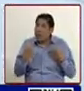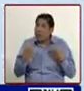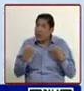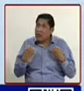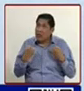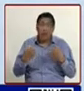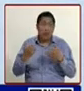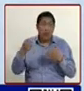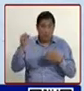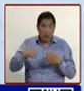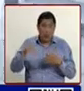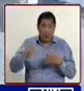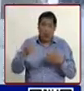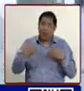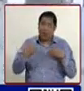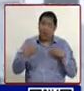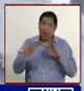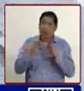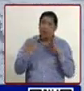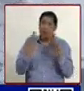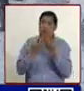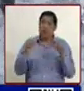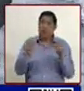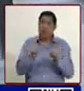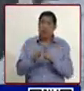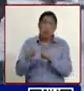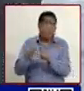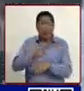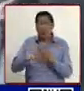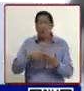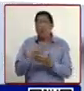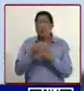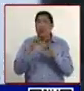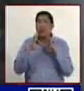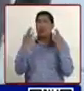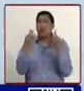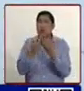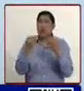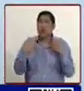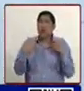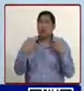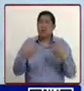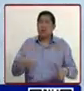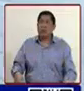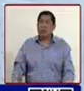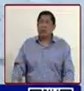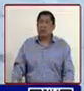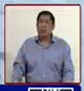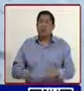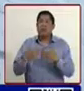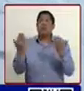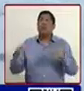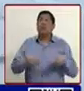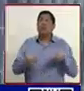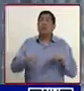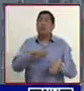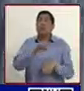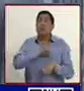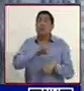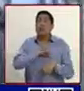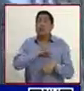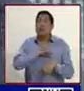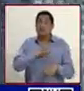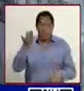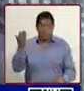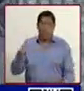¿Temes que te agarren? Sí, compañero, tengo familia también, mirá. Todos tenemos familia allá en los yungos, mirá, cómo nos hace la policía,